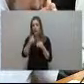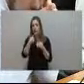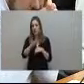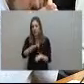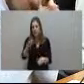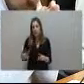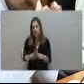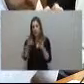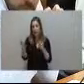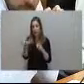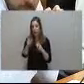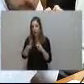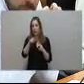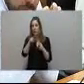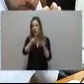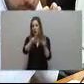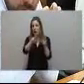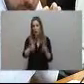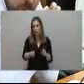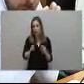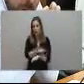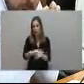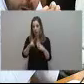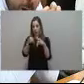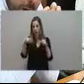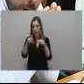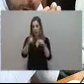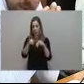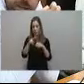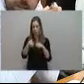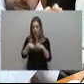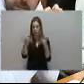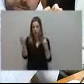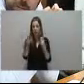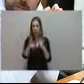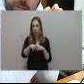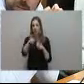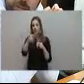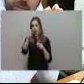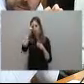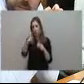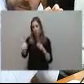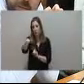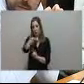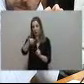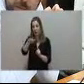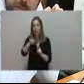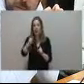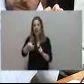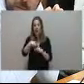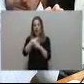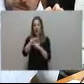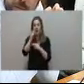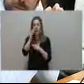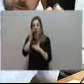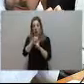sensibilidad social en las compras de la Administración pública. Valorar el respeto medioambiental, el cumplimiento de la normativa laboral internacional dentro